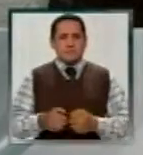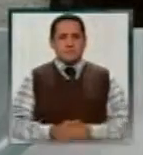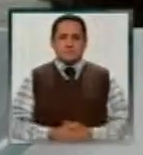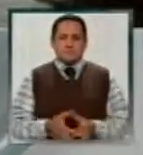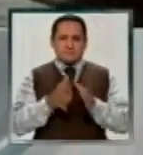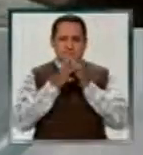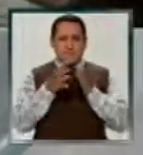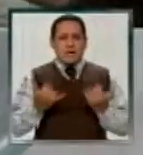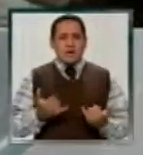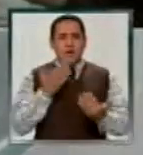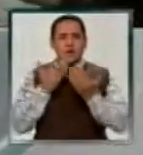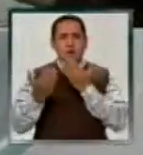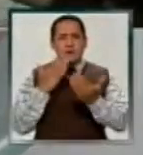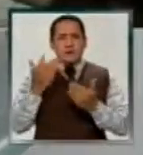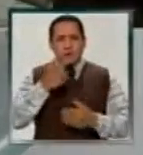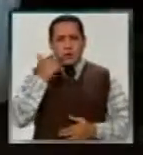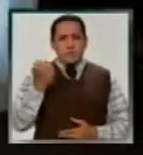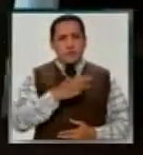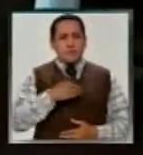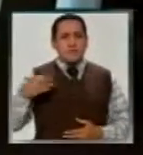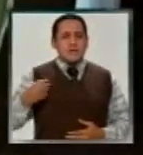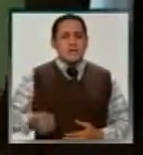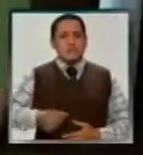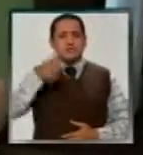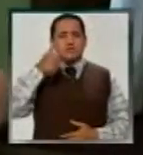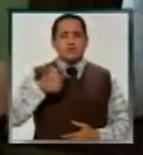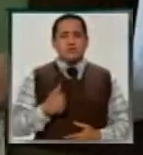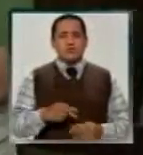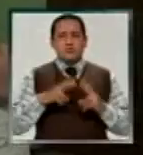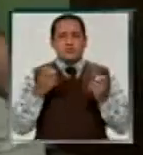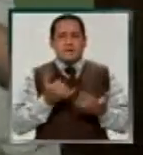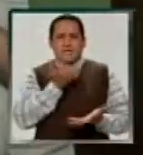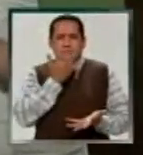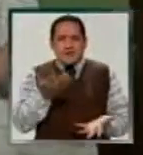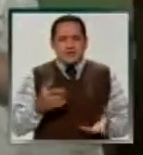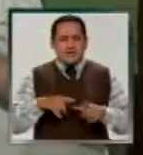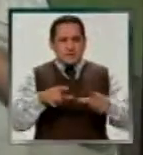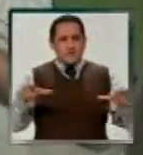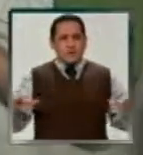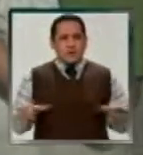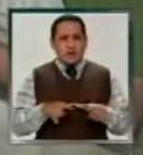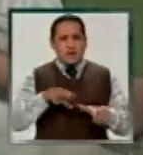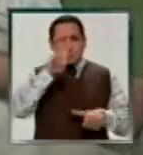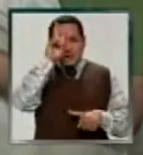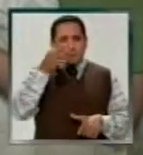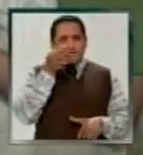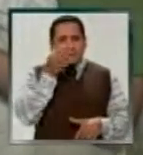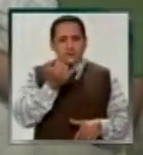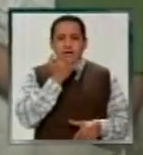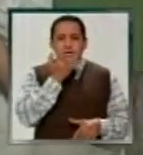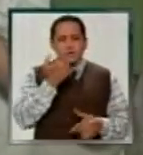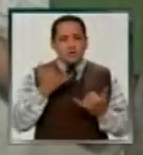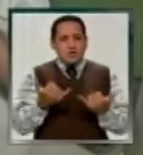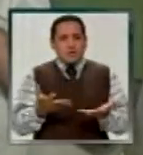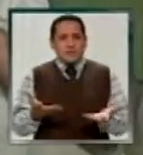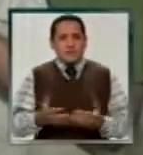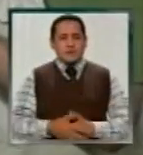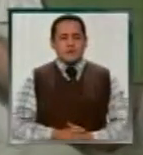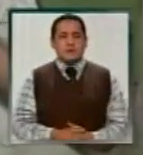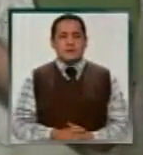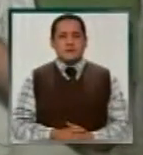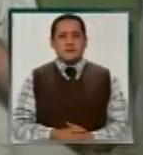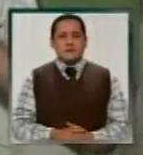vamos a conversar ahora con el jefe del gabinete sobre este este acto que el Perú ha sido testigo de lo que ha ocurrido